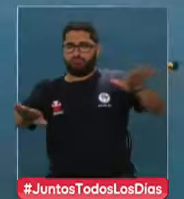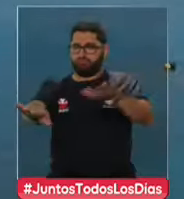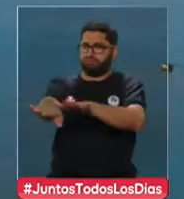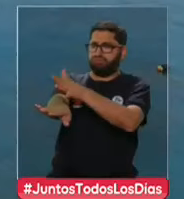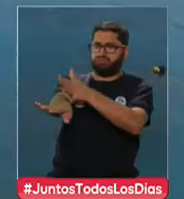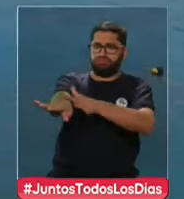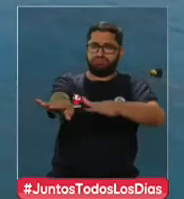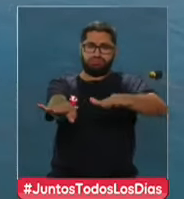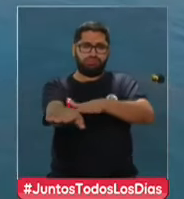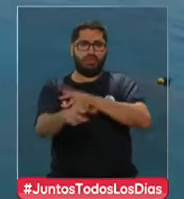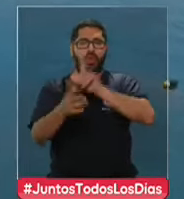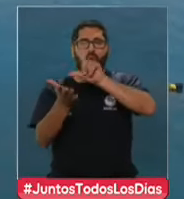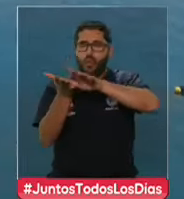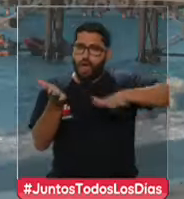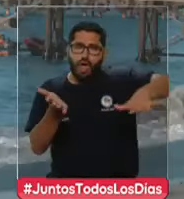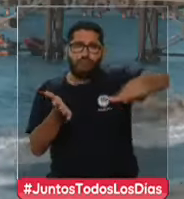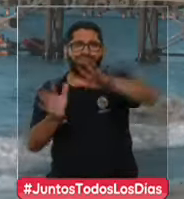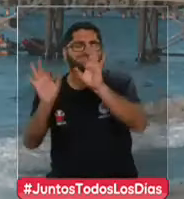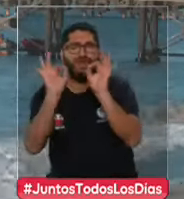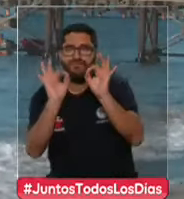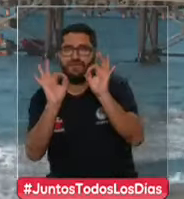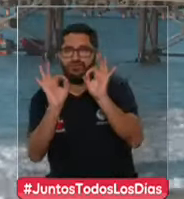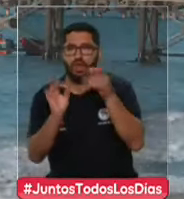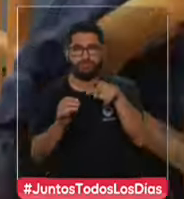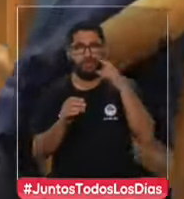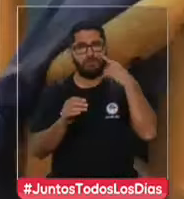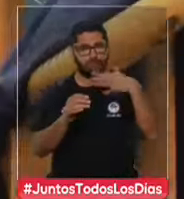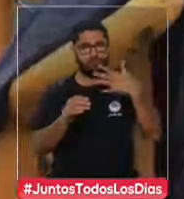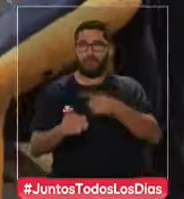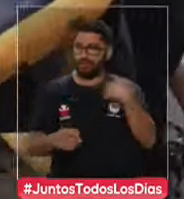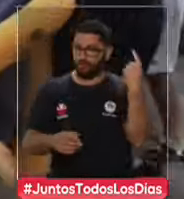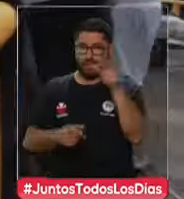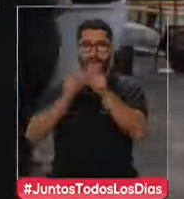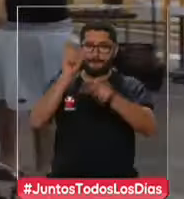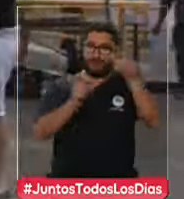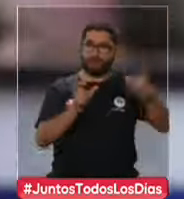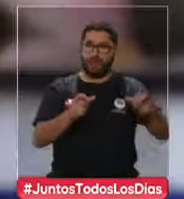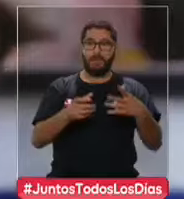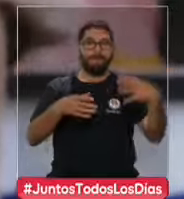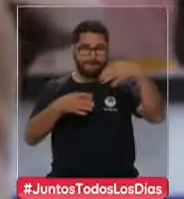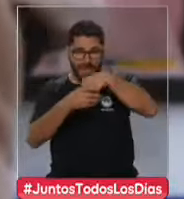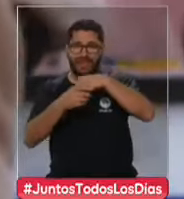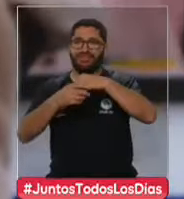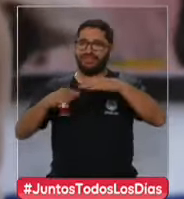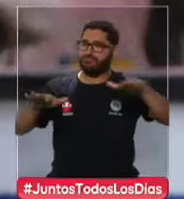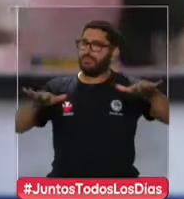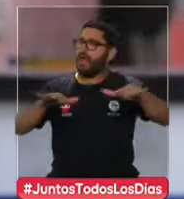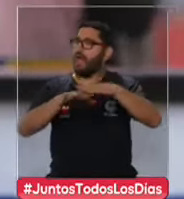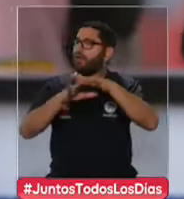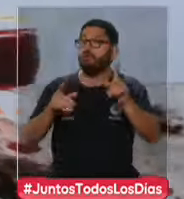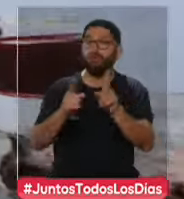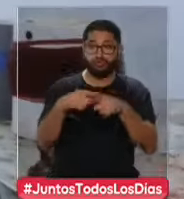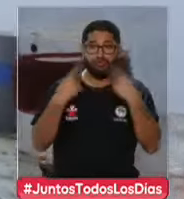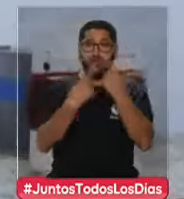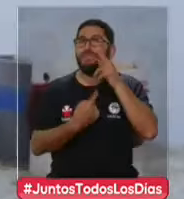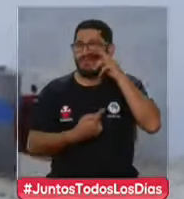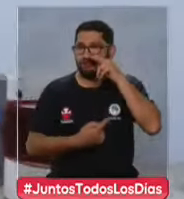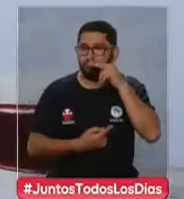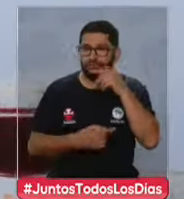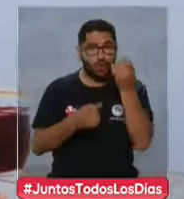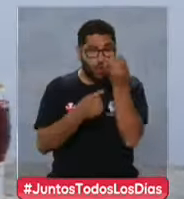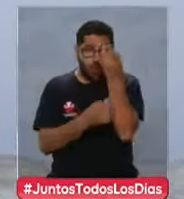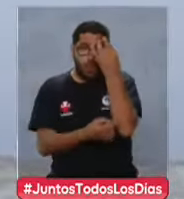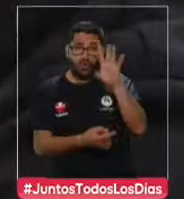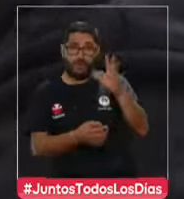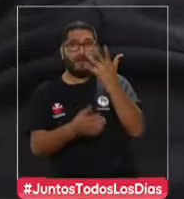Cancún chico que le dice, un paraíso para nosotros, la gente de mar. La gente de Mejillones es única en su especie y está en peligro de extinción porque hay mucha